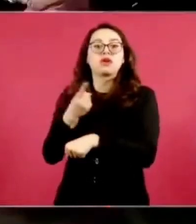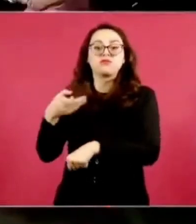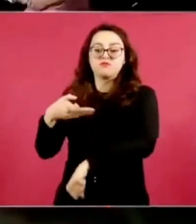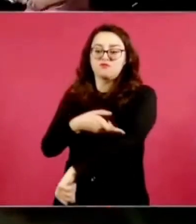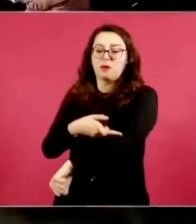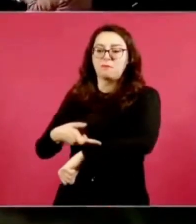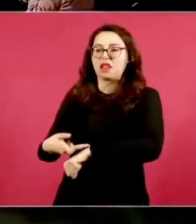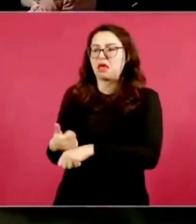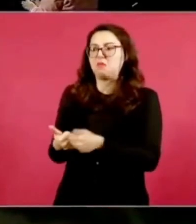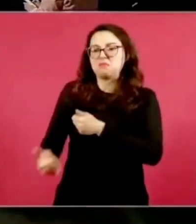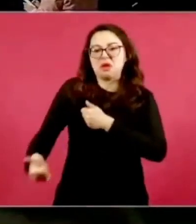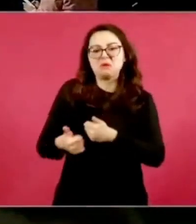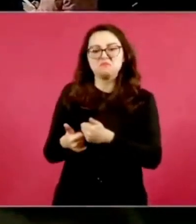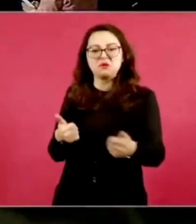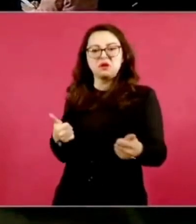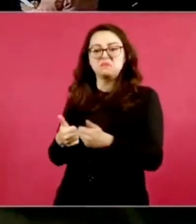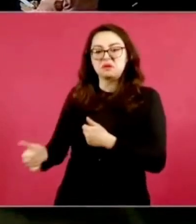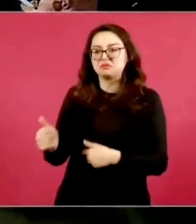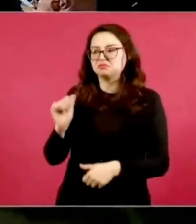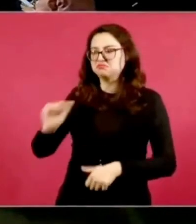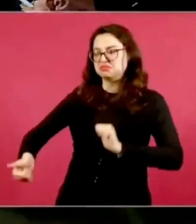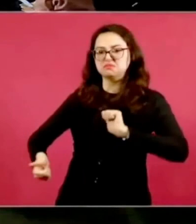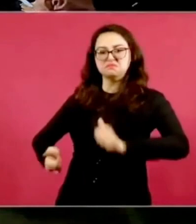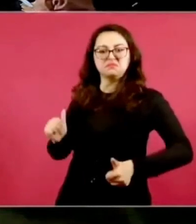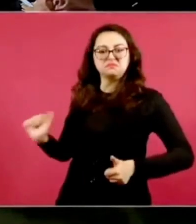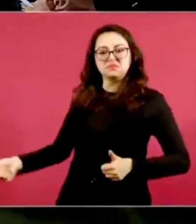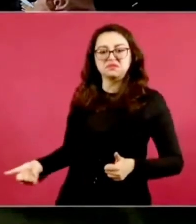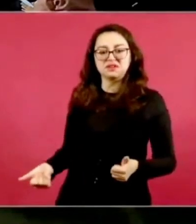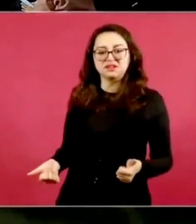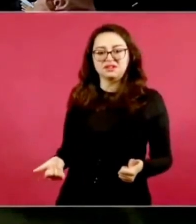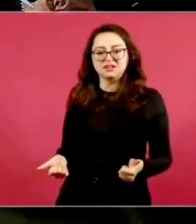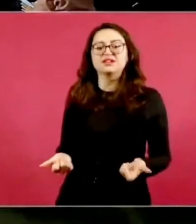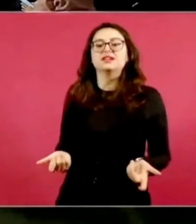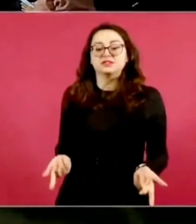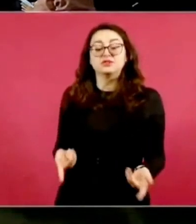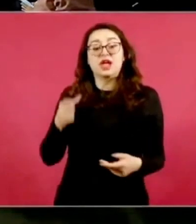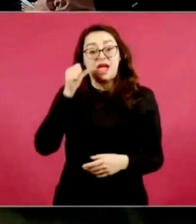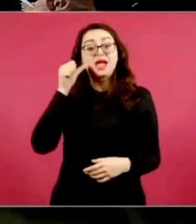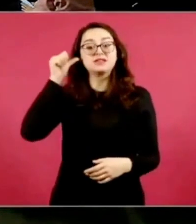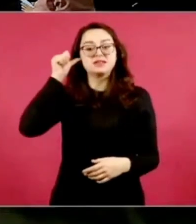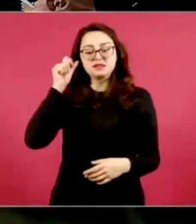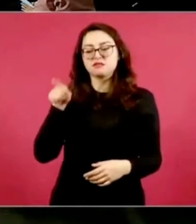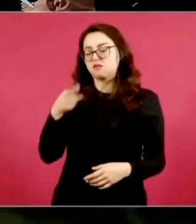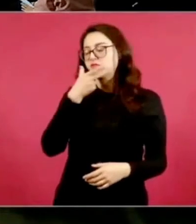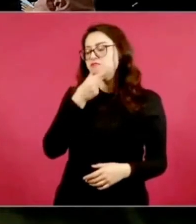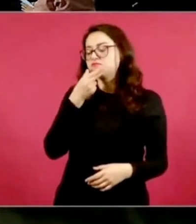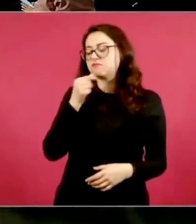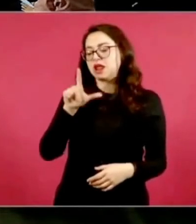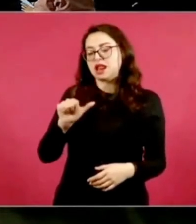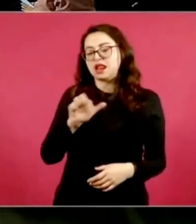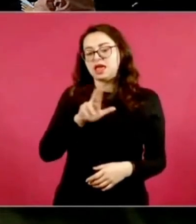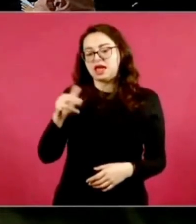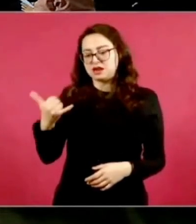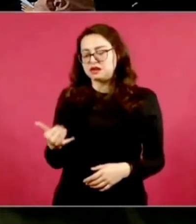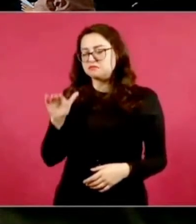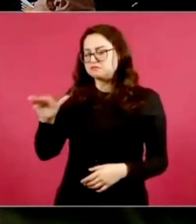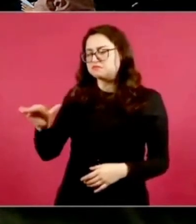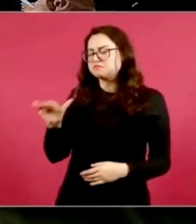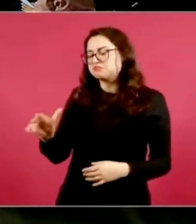delincuencia. Entonces le decía yo a Larry ayer, ¿por qué no implementan